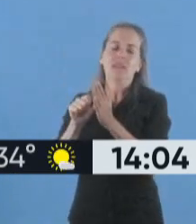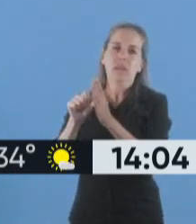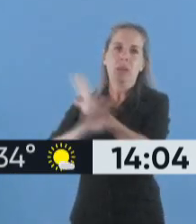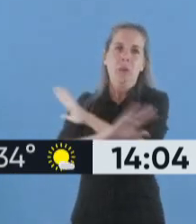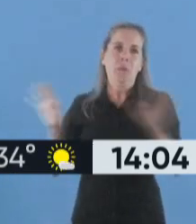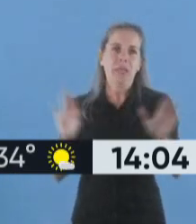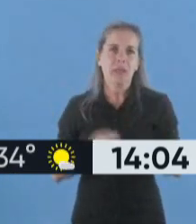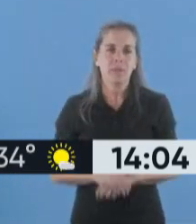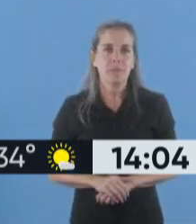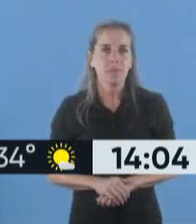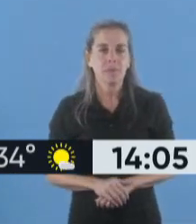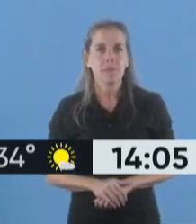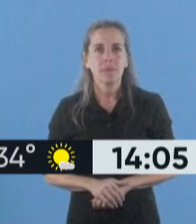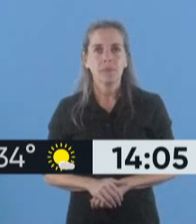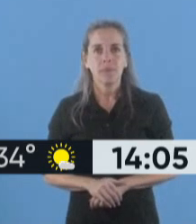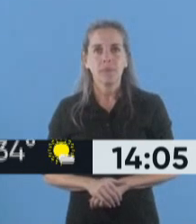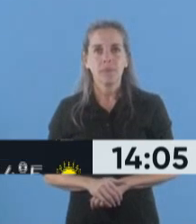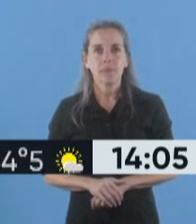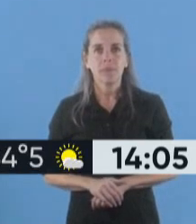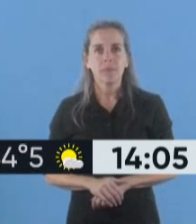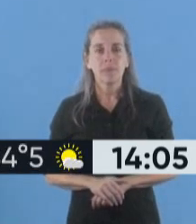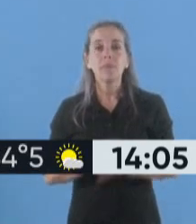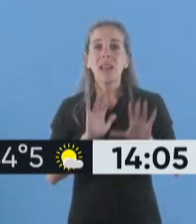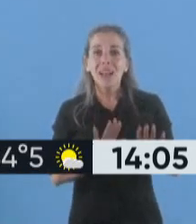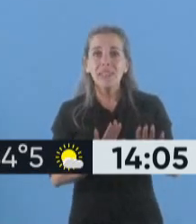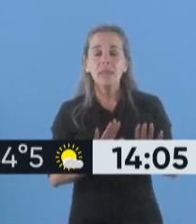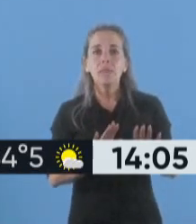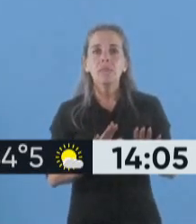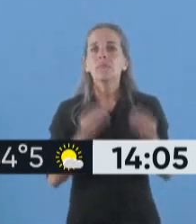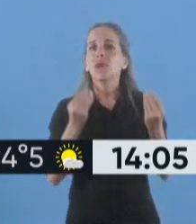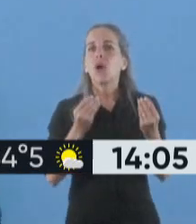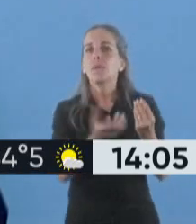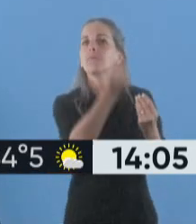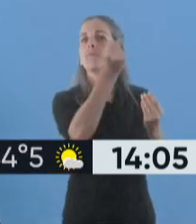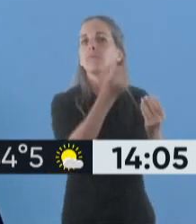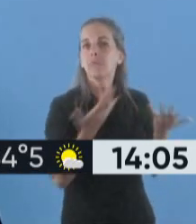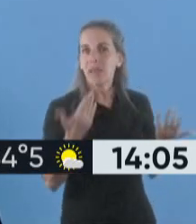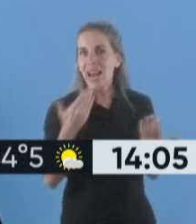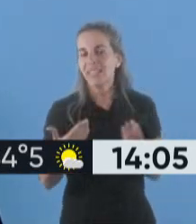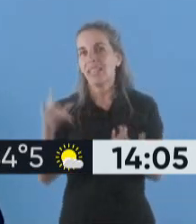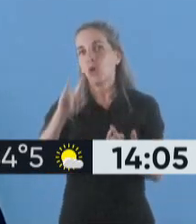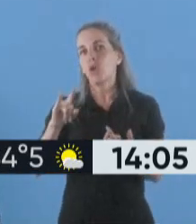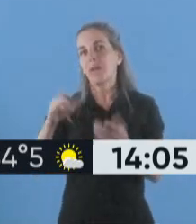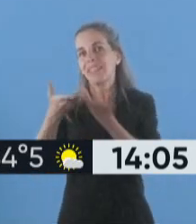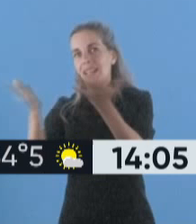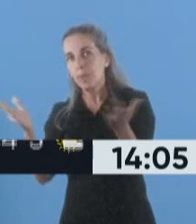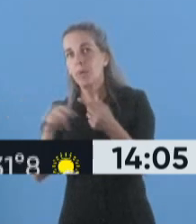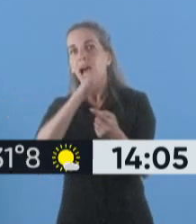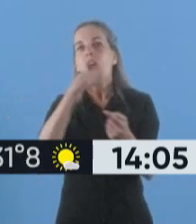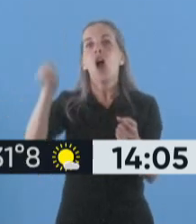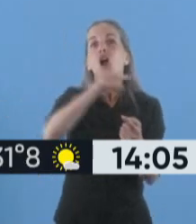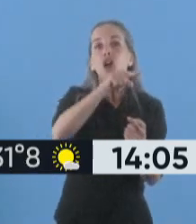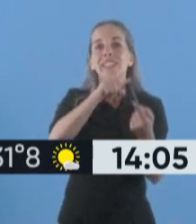vacuna contra el COVID. ¿Y eso cómo lo logramos? Con una universidad pública, con el